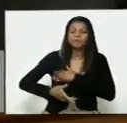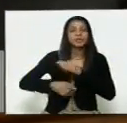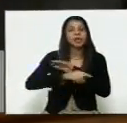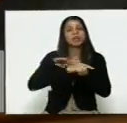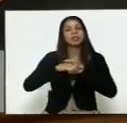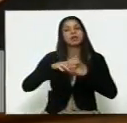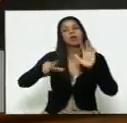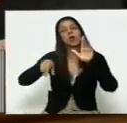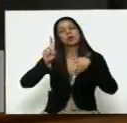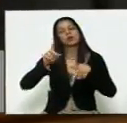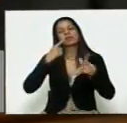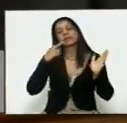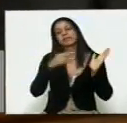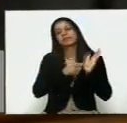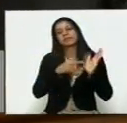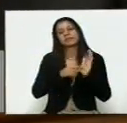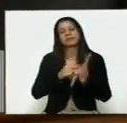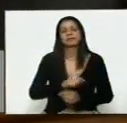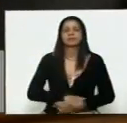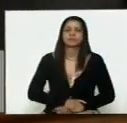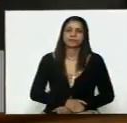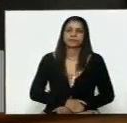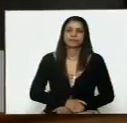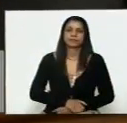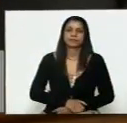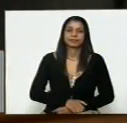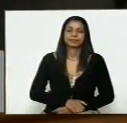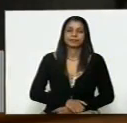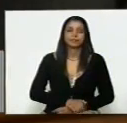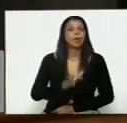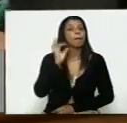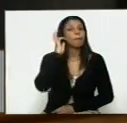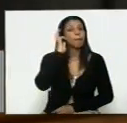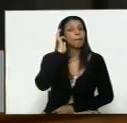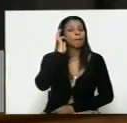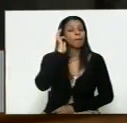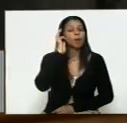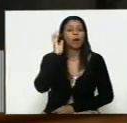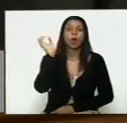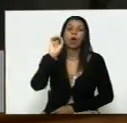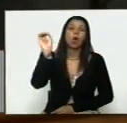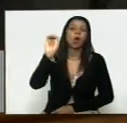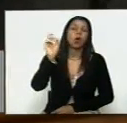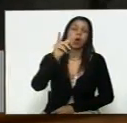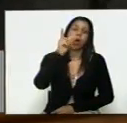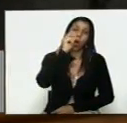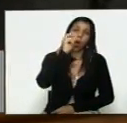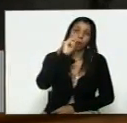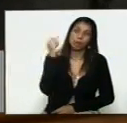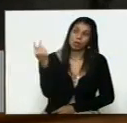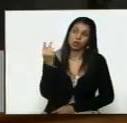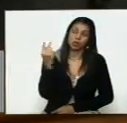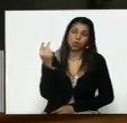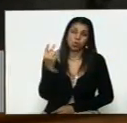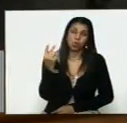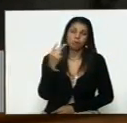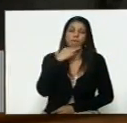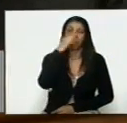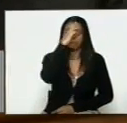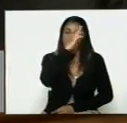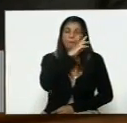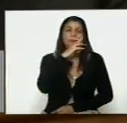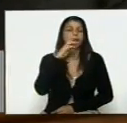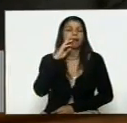Artículo 11. Las mujeres y los hombres tienen derecho y la responsabilidad